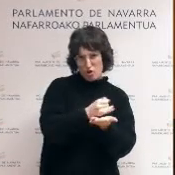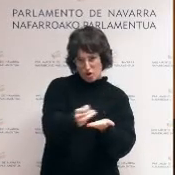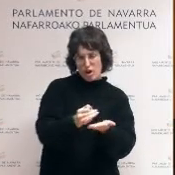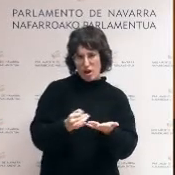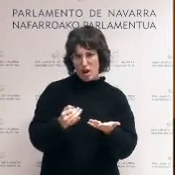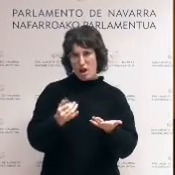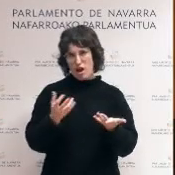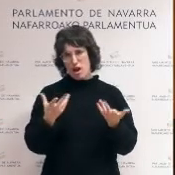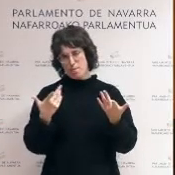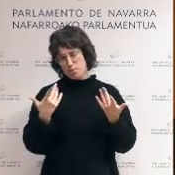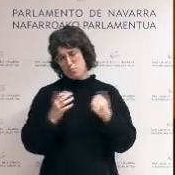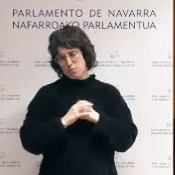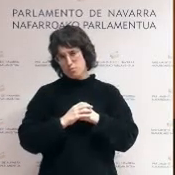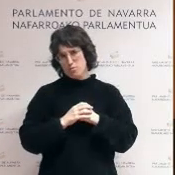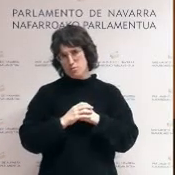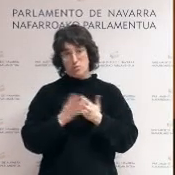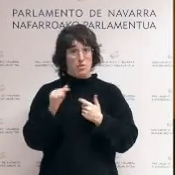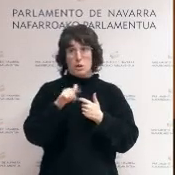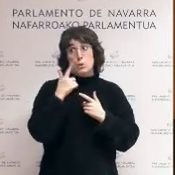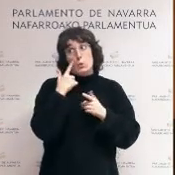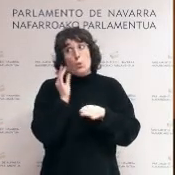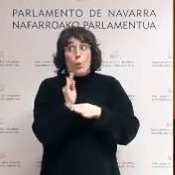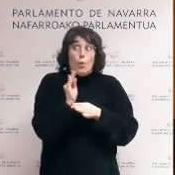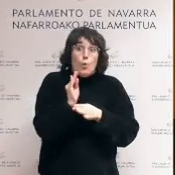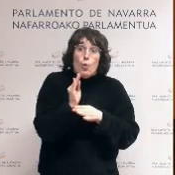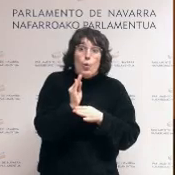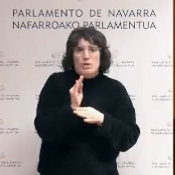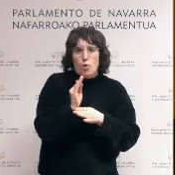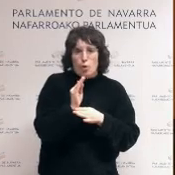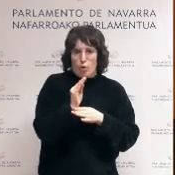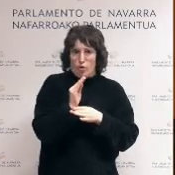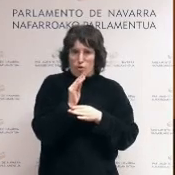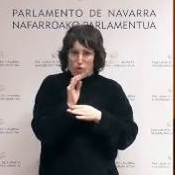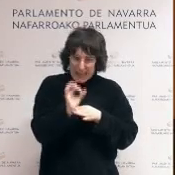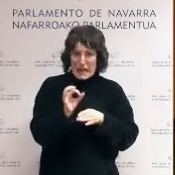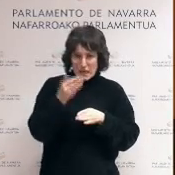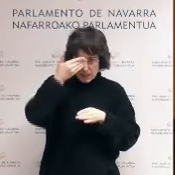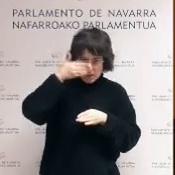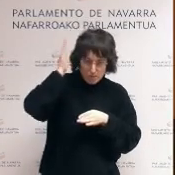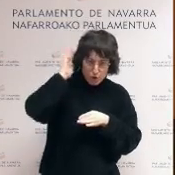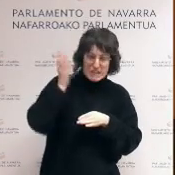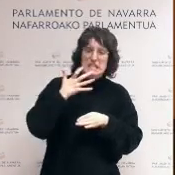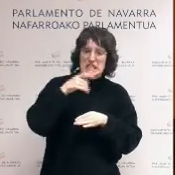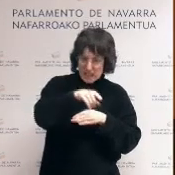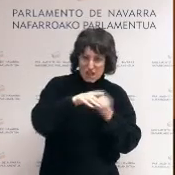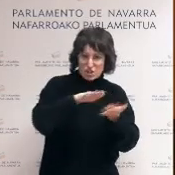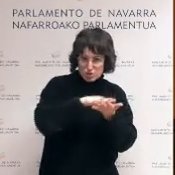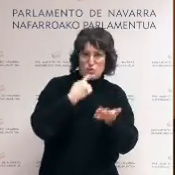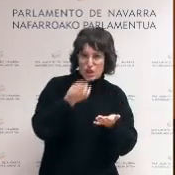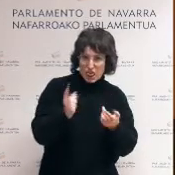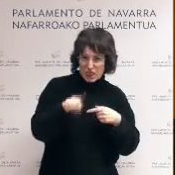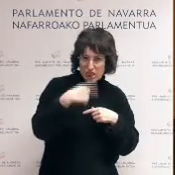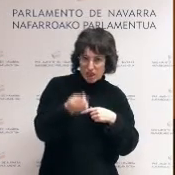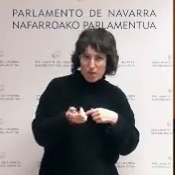no va de prudencia, como dirán ustedes, es una hipocresía si sacan esta excusa. Hablar de